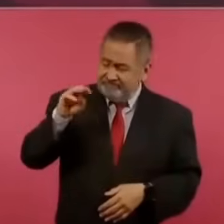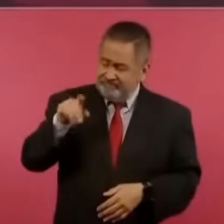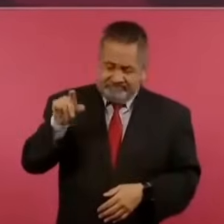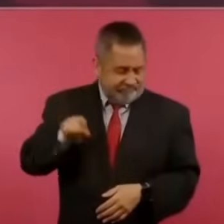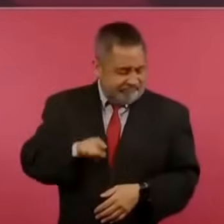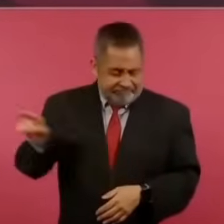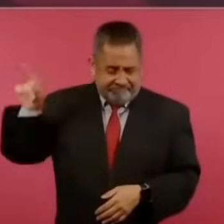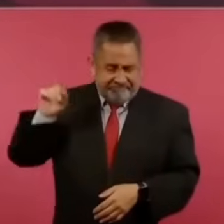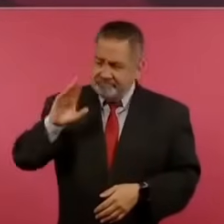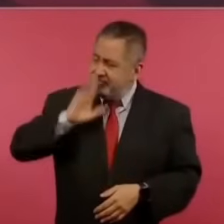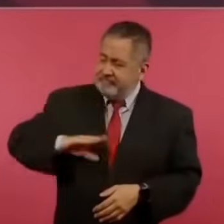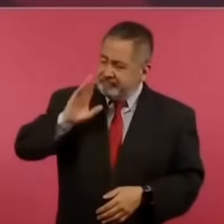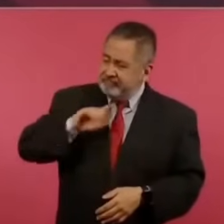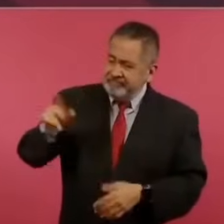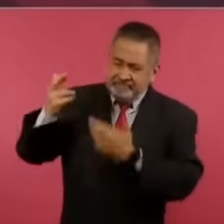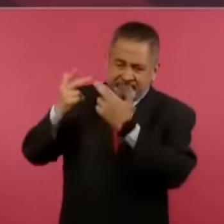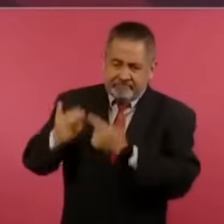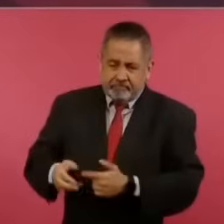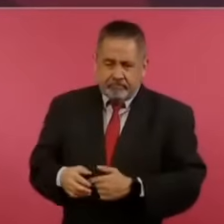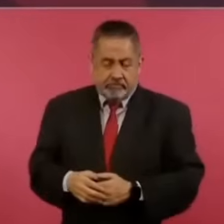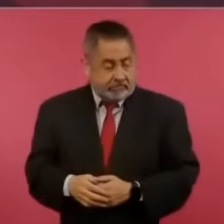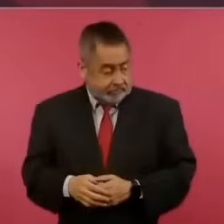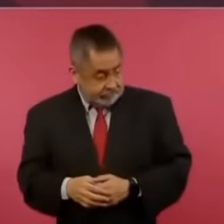o reformarla.